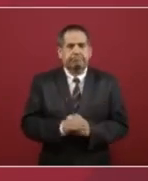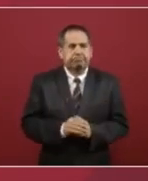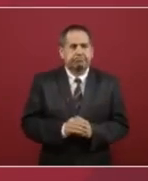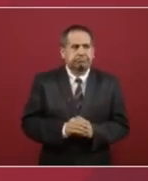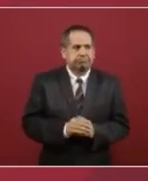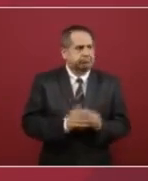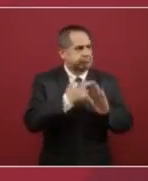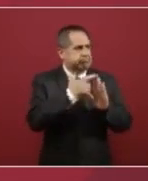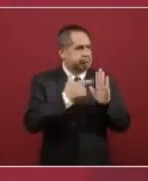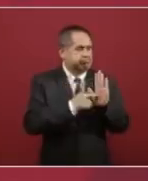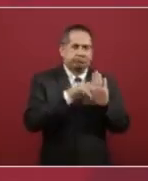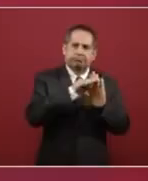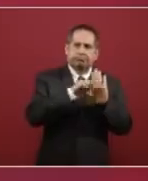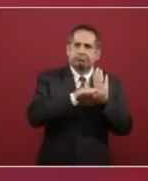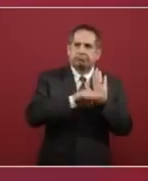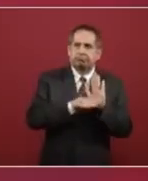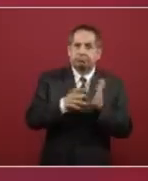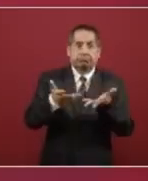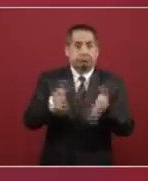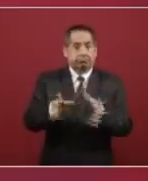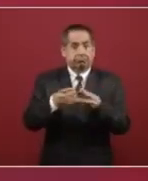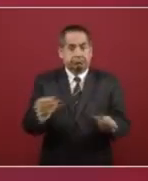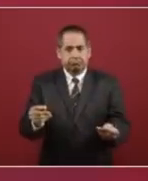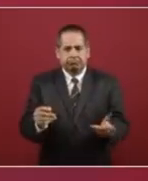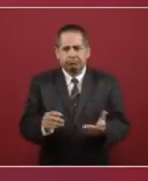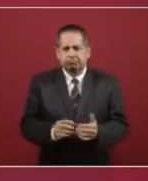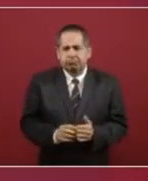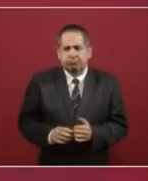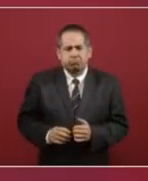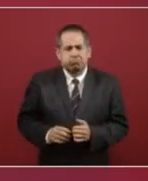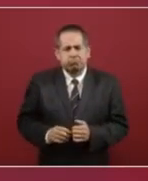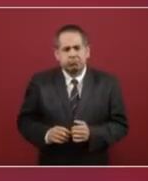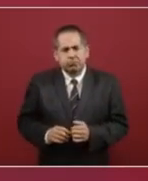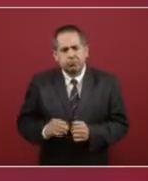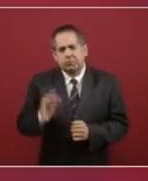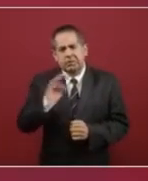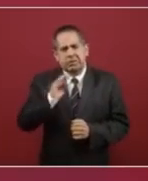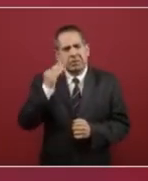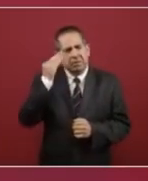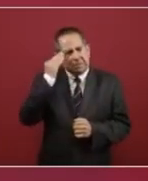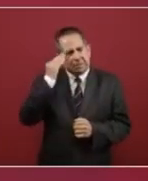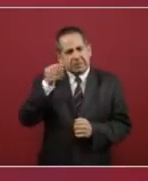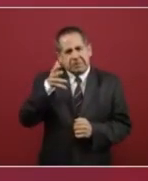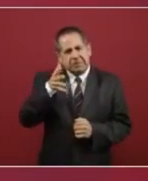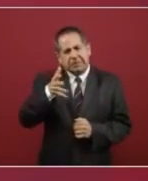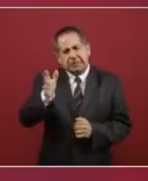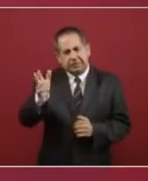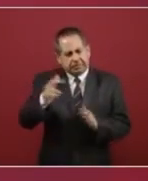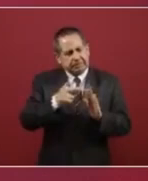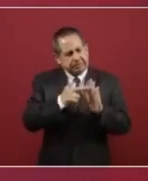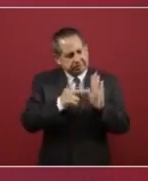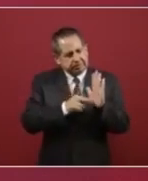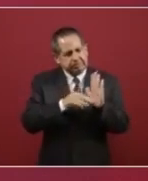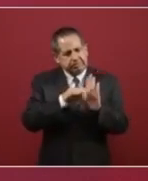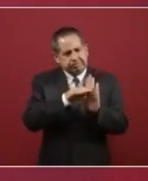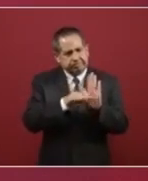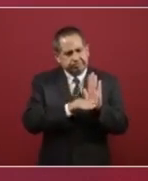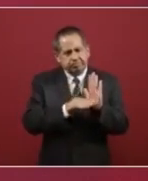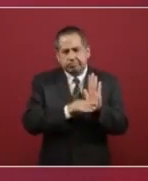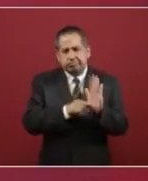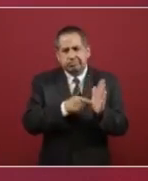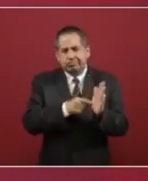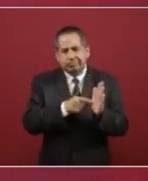reglamentando, regulando. Eso podría quedar como una última